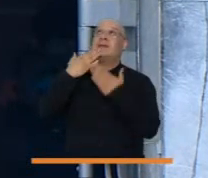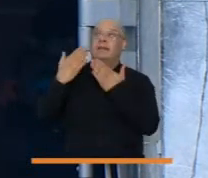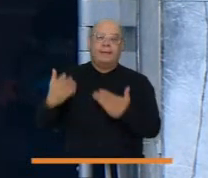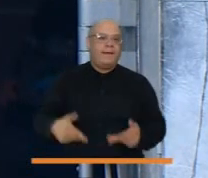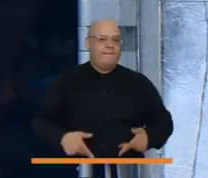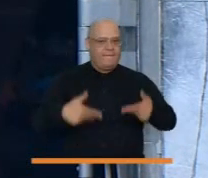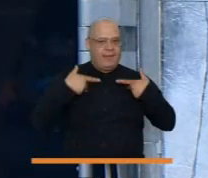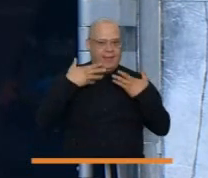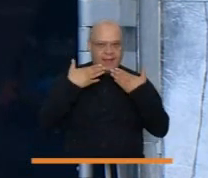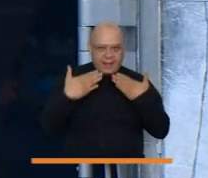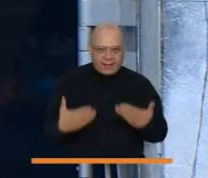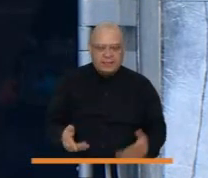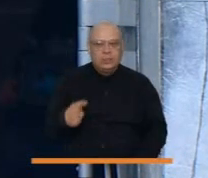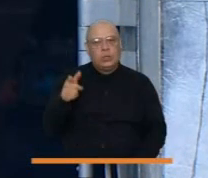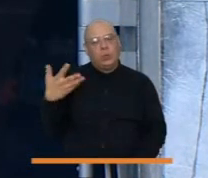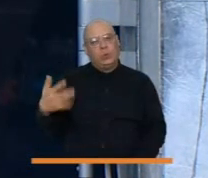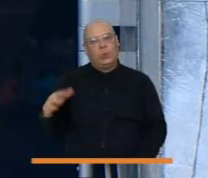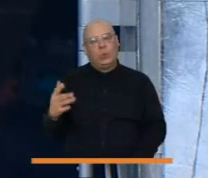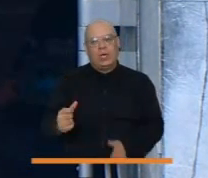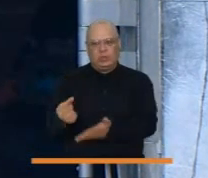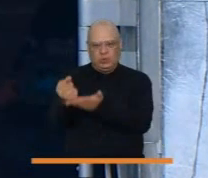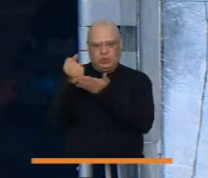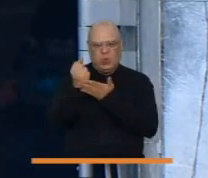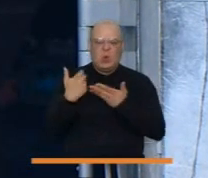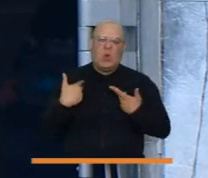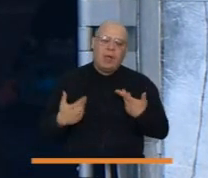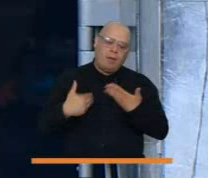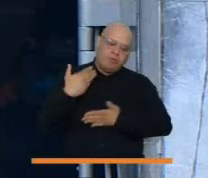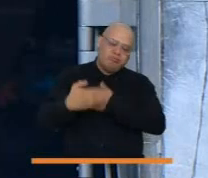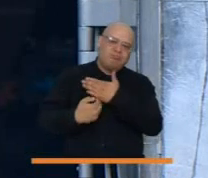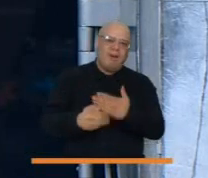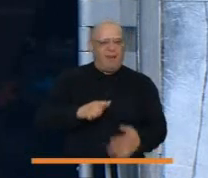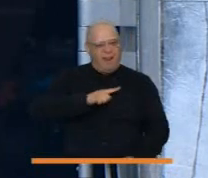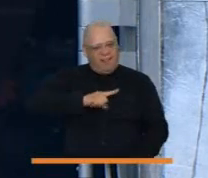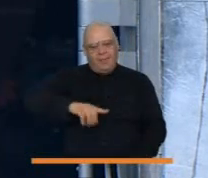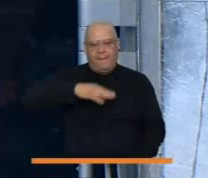por permitirnos liderar un nuevo camino para la ciudad que amamos.